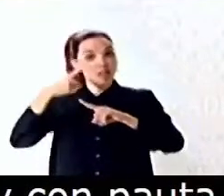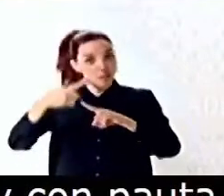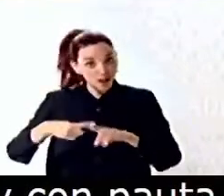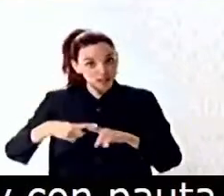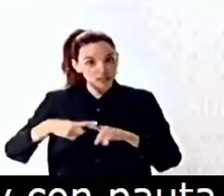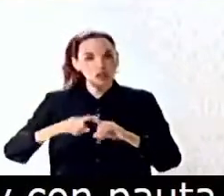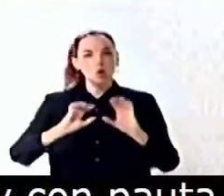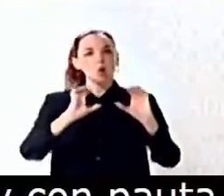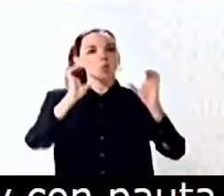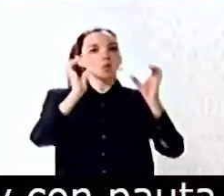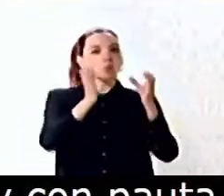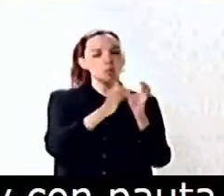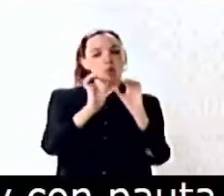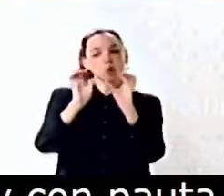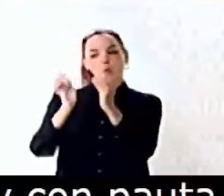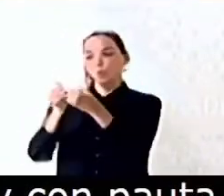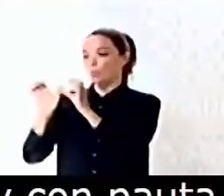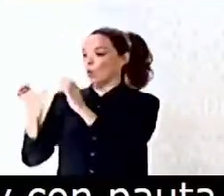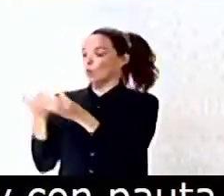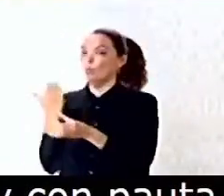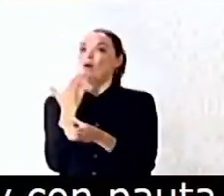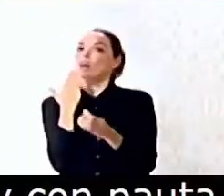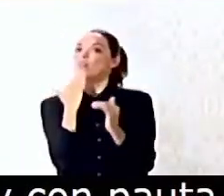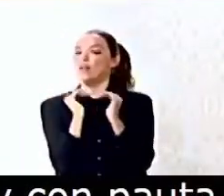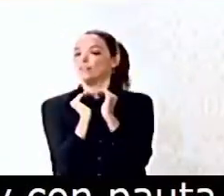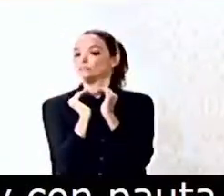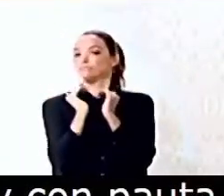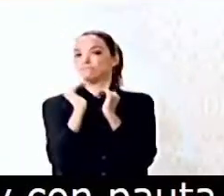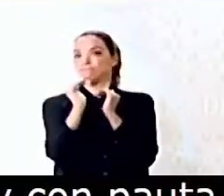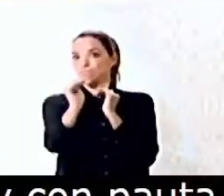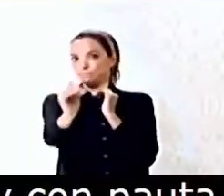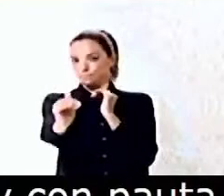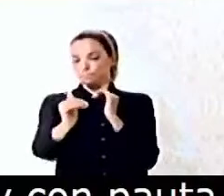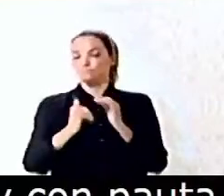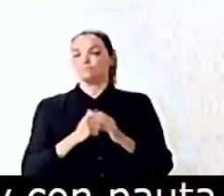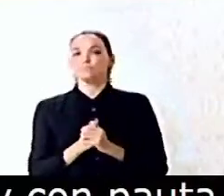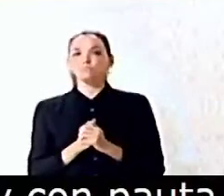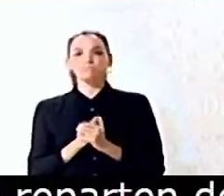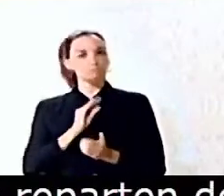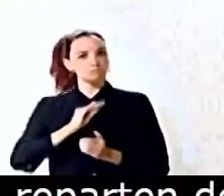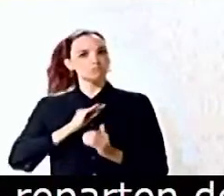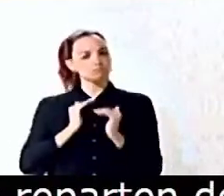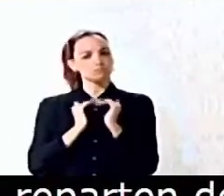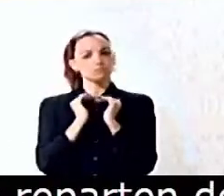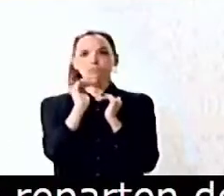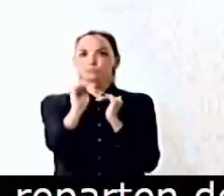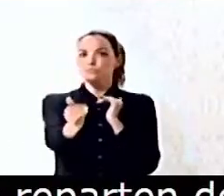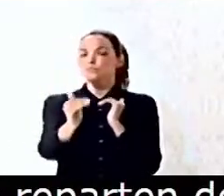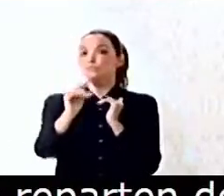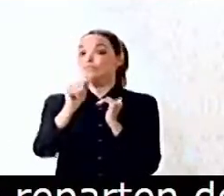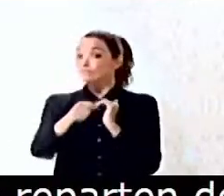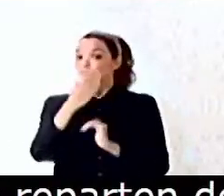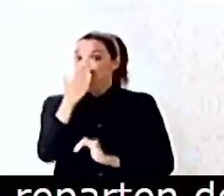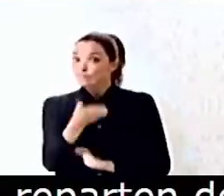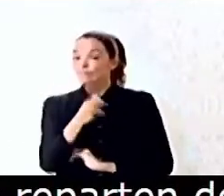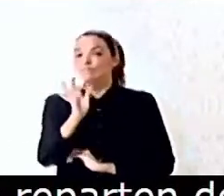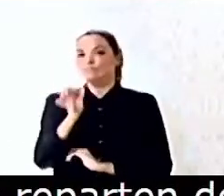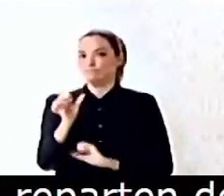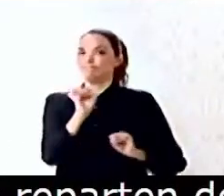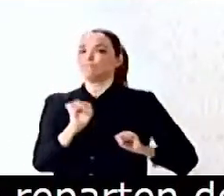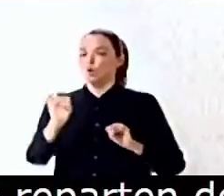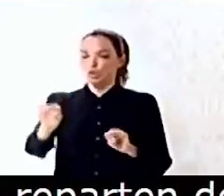reparten de forma muy homogénea entre todos los grupos de edad. Y eso es lo que de verdad nos hace que estemos